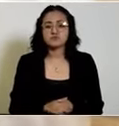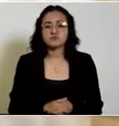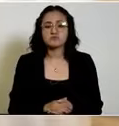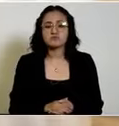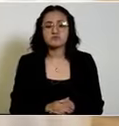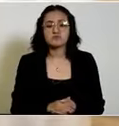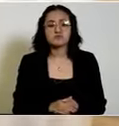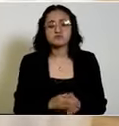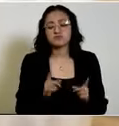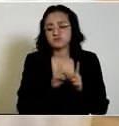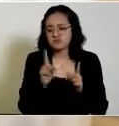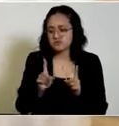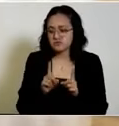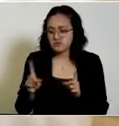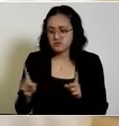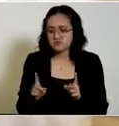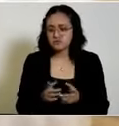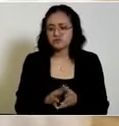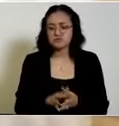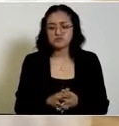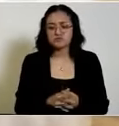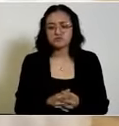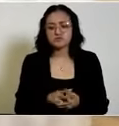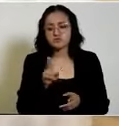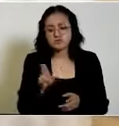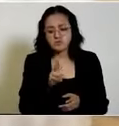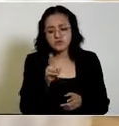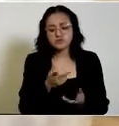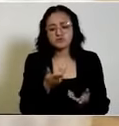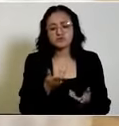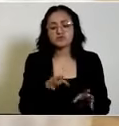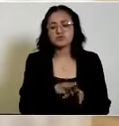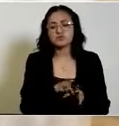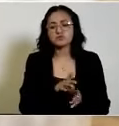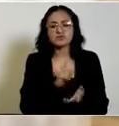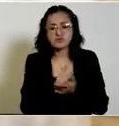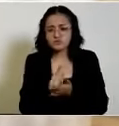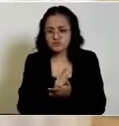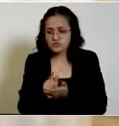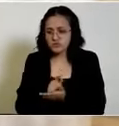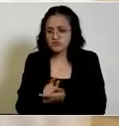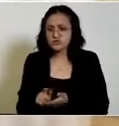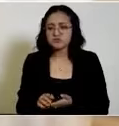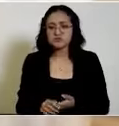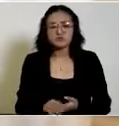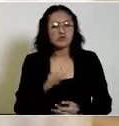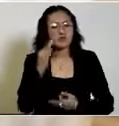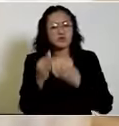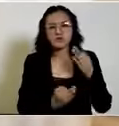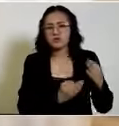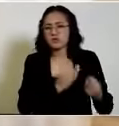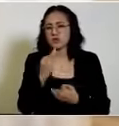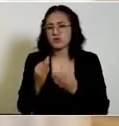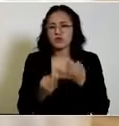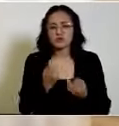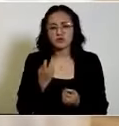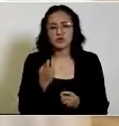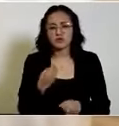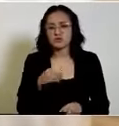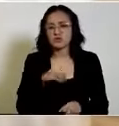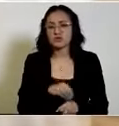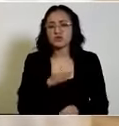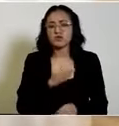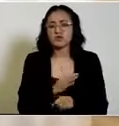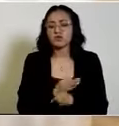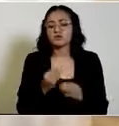sanz a distancia en usos de medidas higiénicas todo lo que implica un